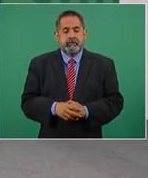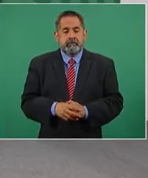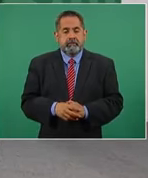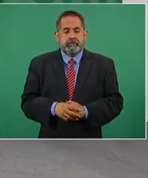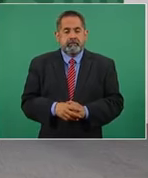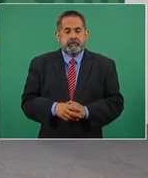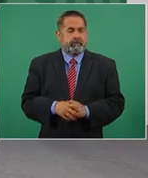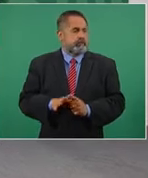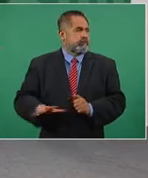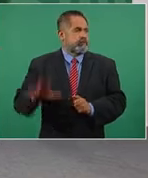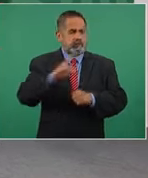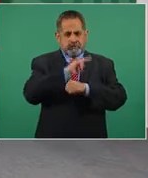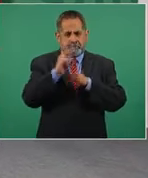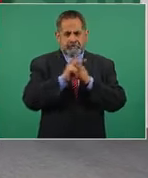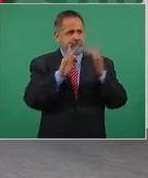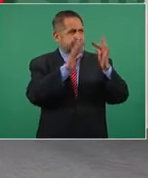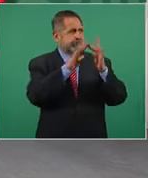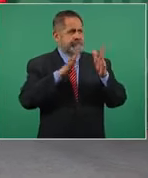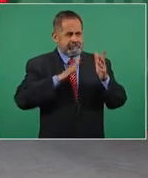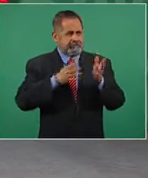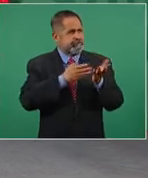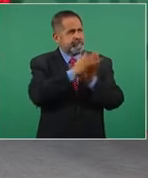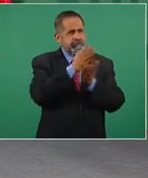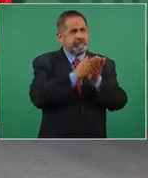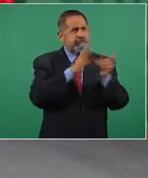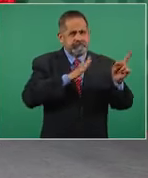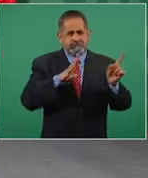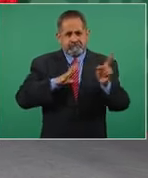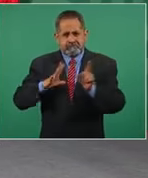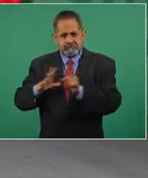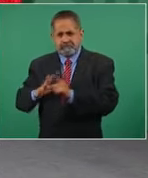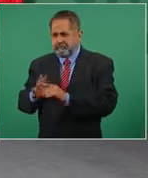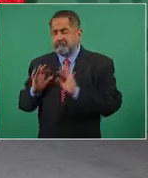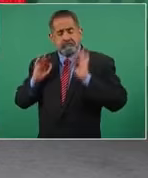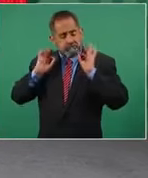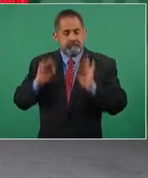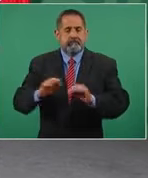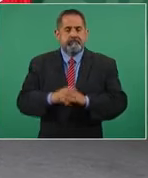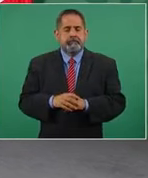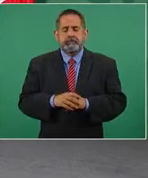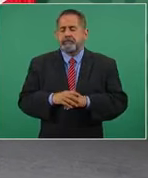Estaba comunicado todo el país con trenes de pasajeros. Llegan